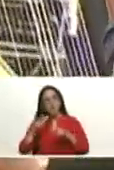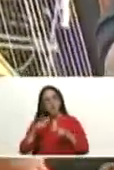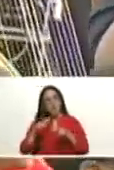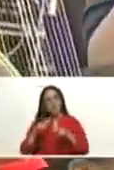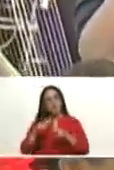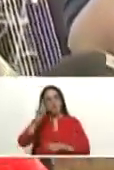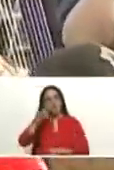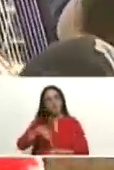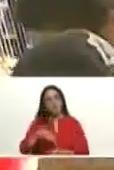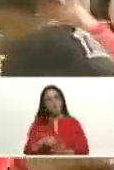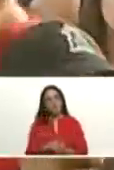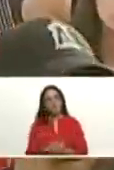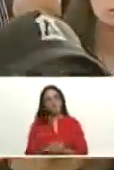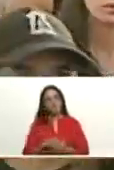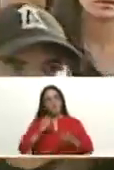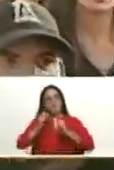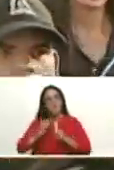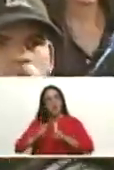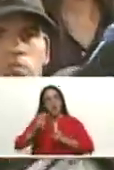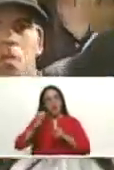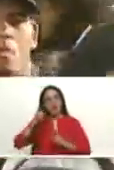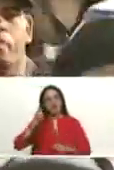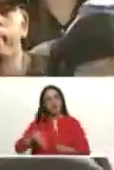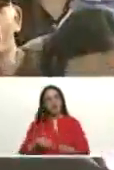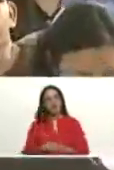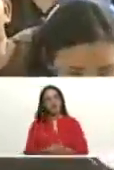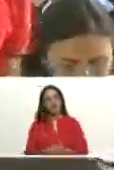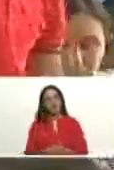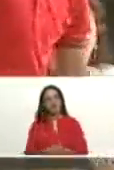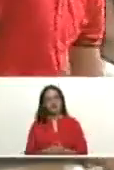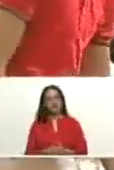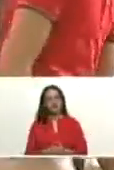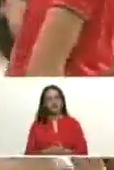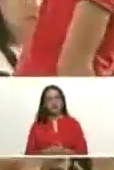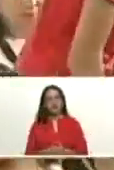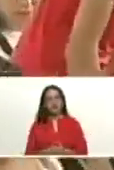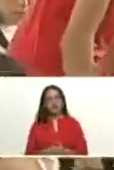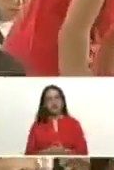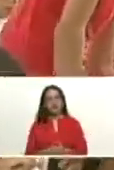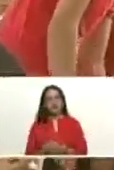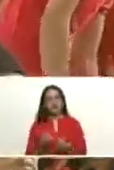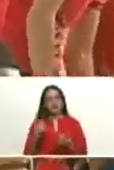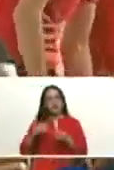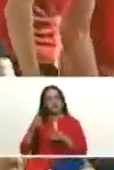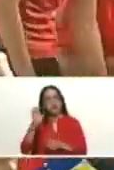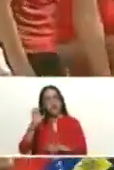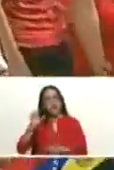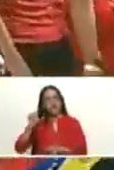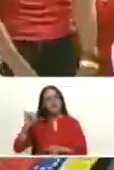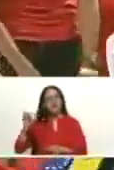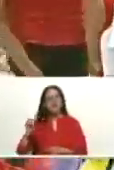Humberto en las maracas. Y se consiguieron un primo, Elio Pérez, para que tocara el arpa.